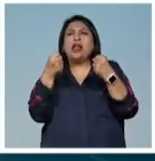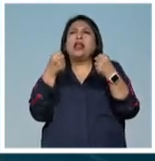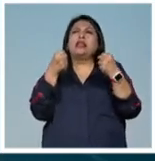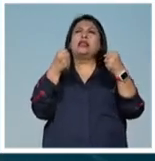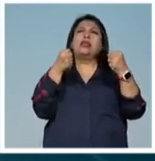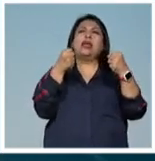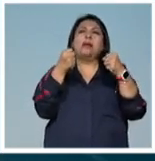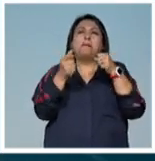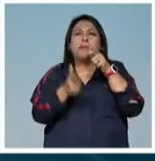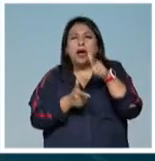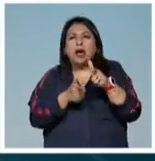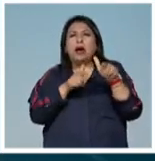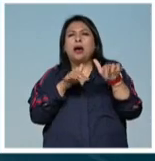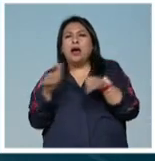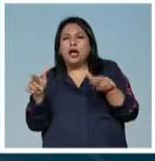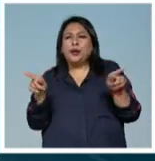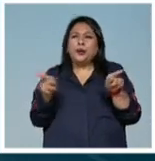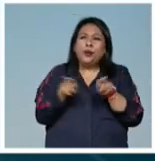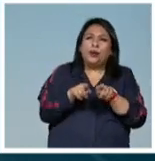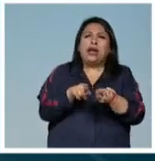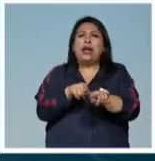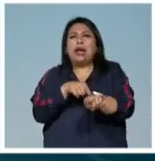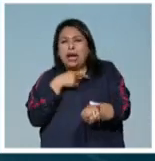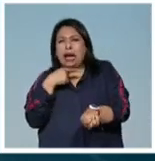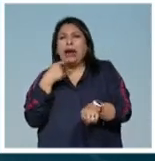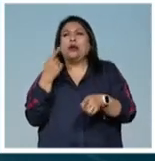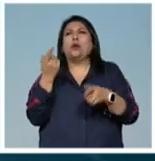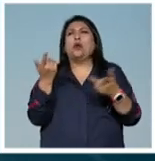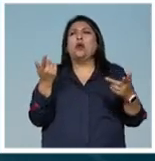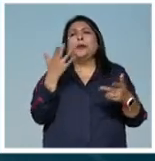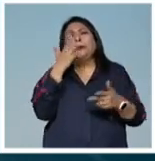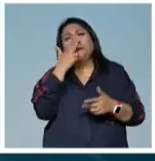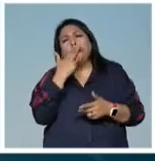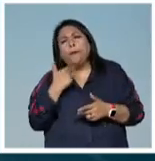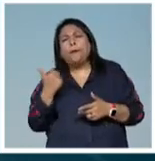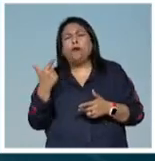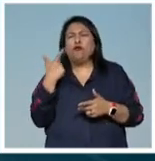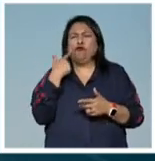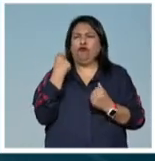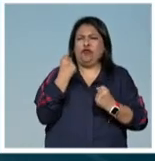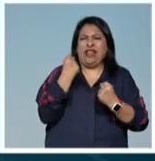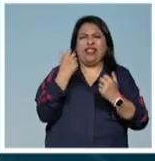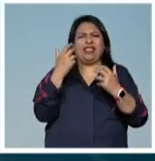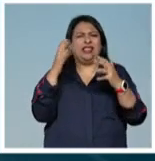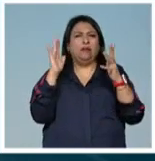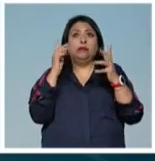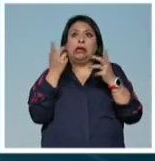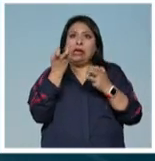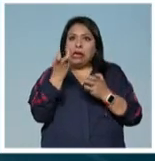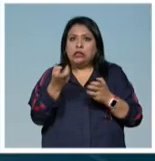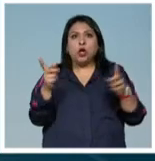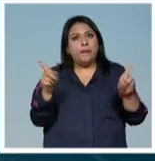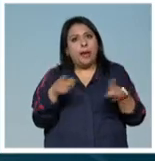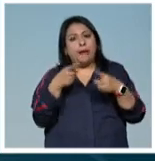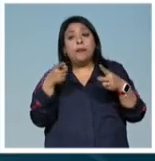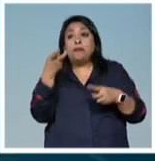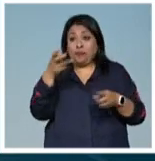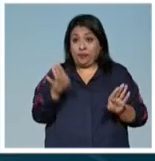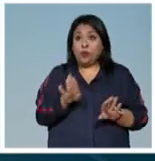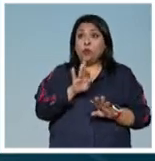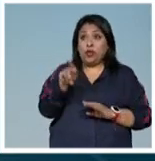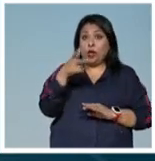piano, qué tan corto, qué tan largo, qué tan dulce, qué tan rudo. Este estilo le ha